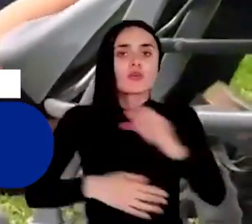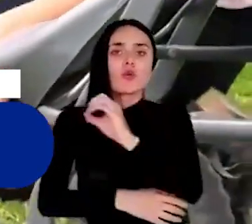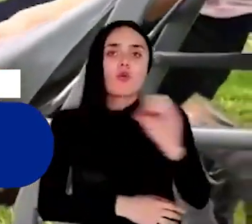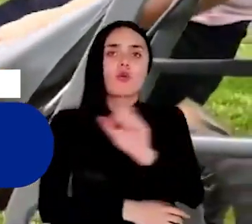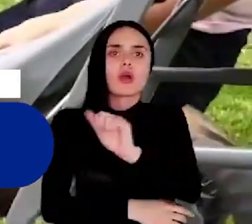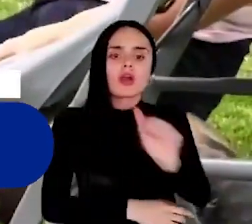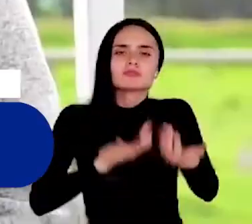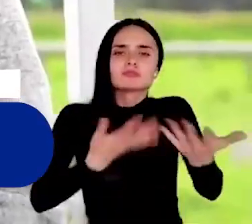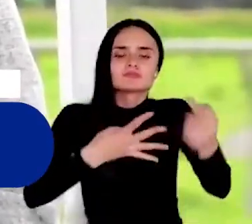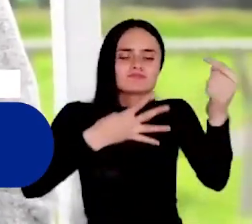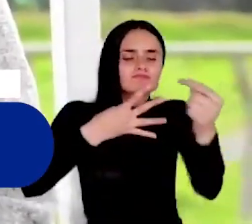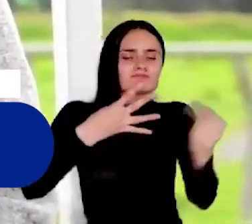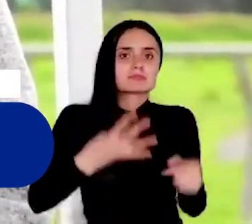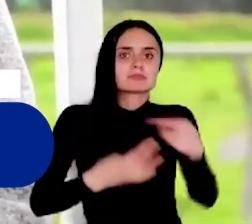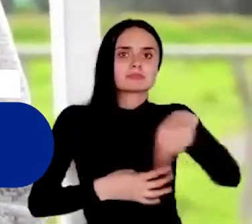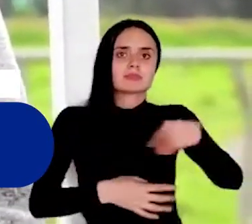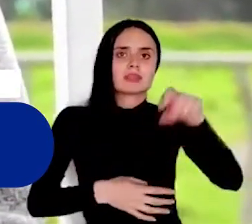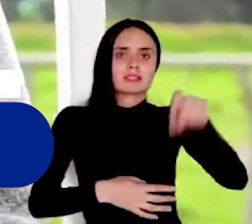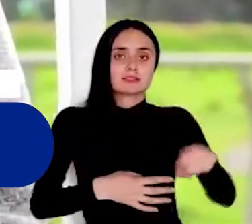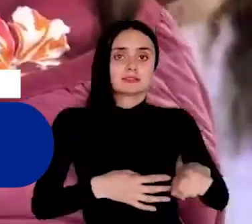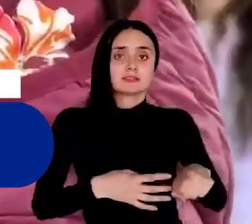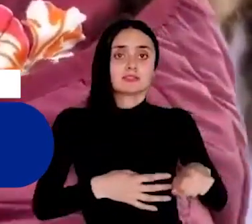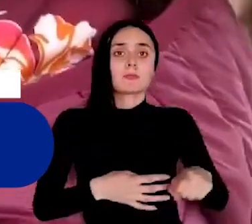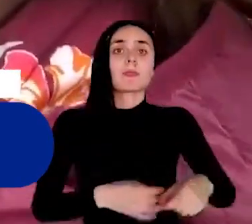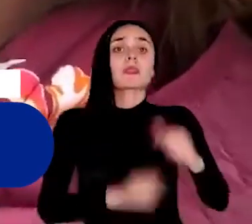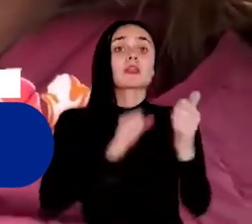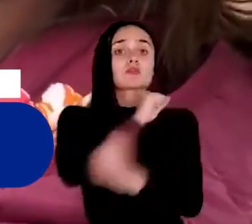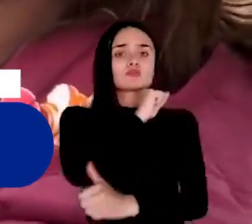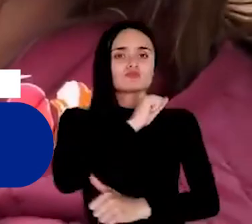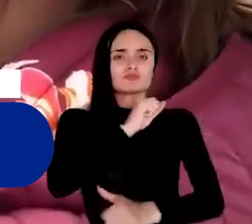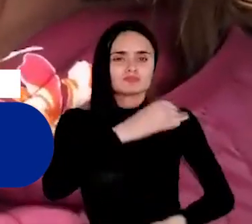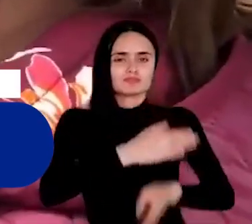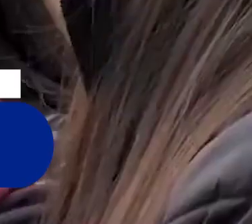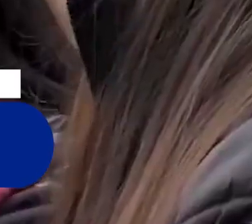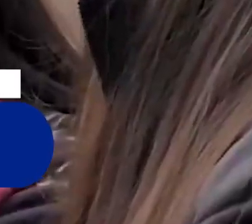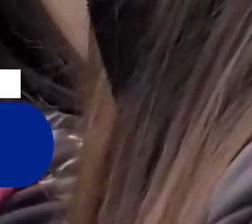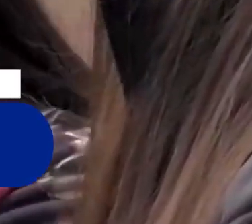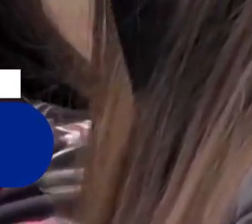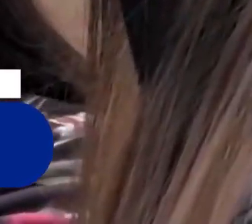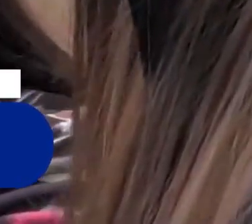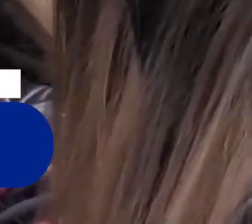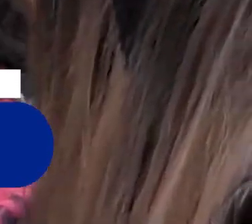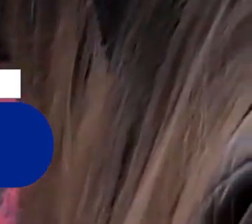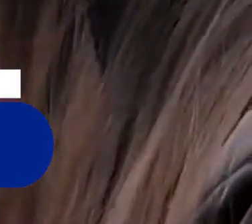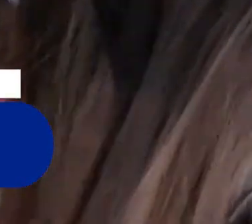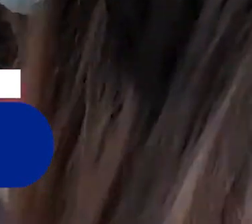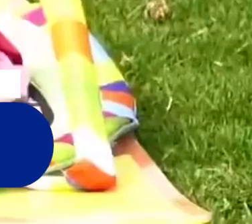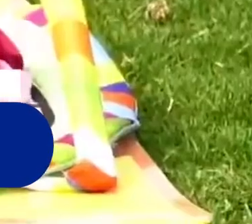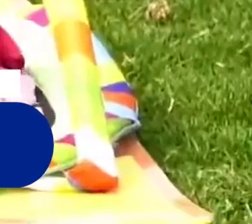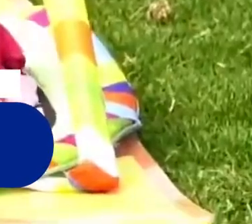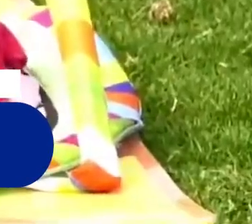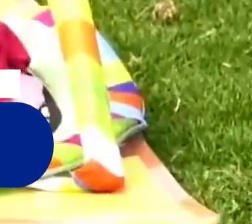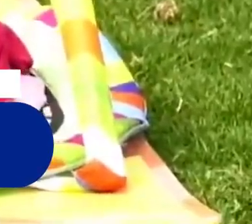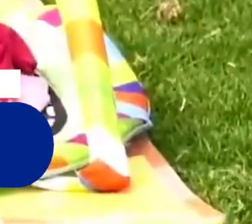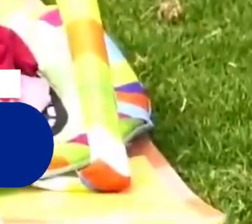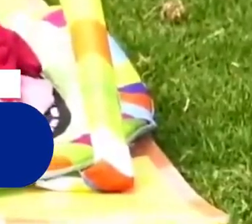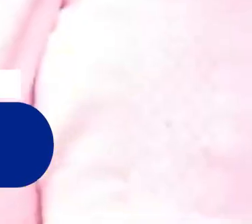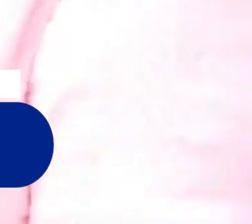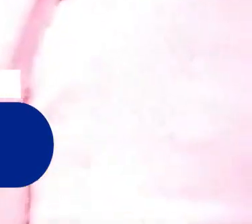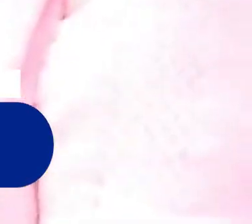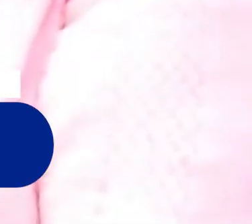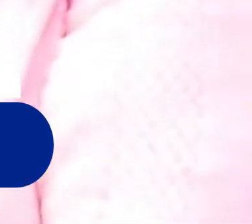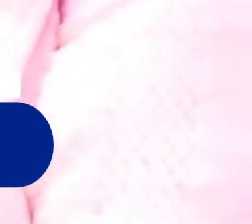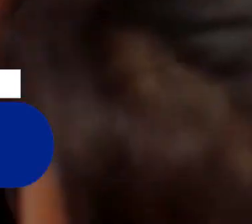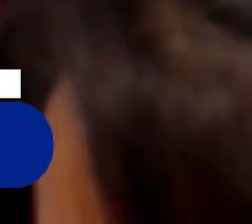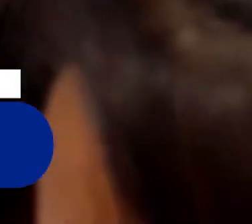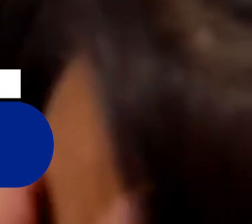Con garantías efectivas en las que el país siga avanzando con las licencias de maternidad, paternidad, parental compartida y parental flexible de